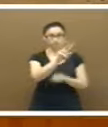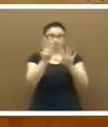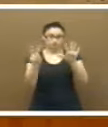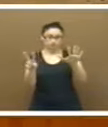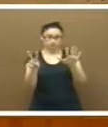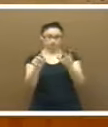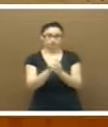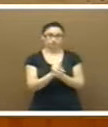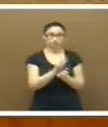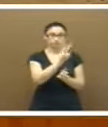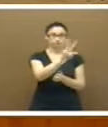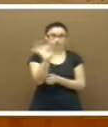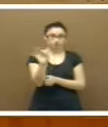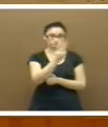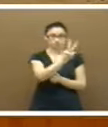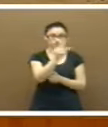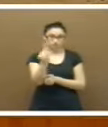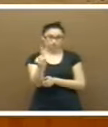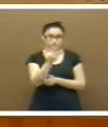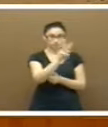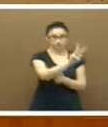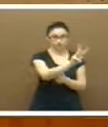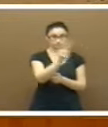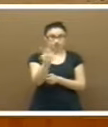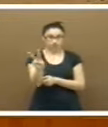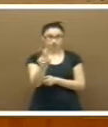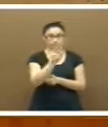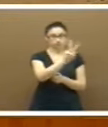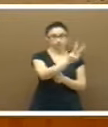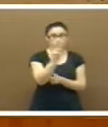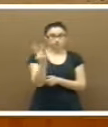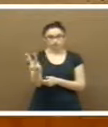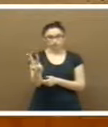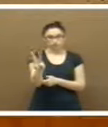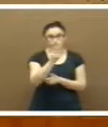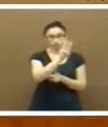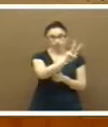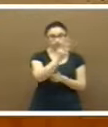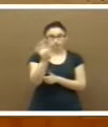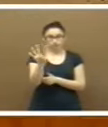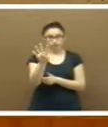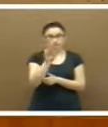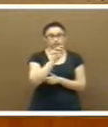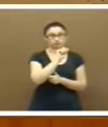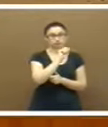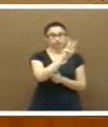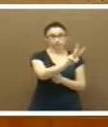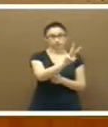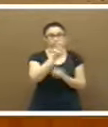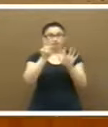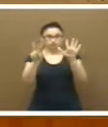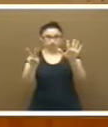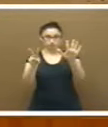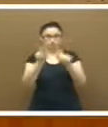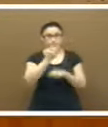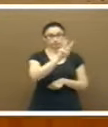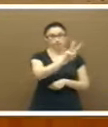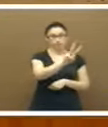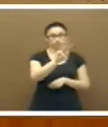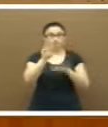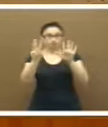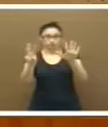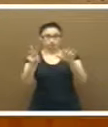27, 30, 31, 32, 33, 34, 37,